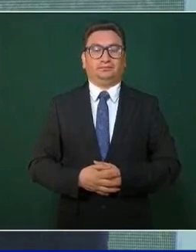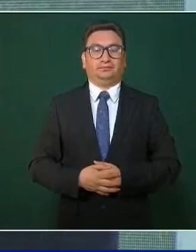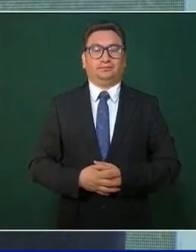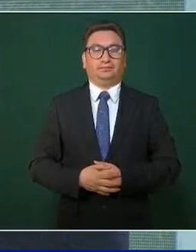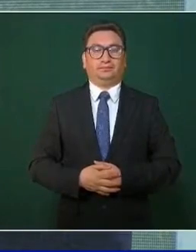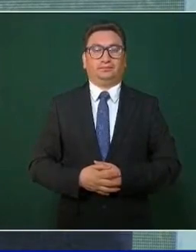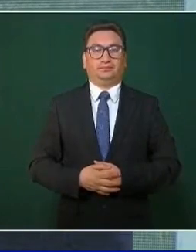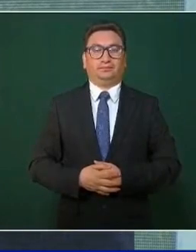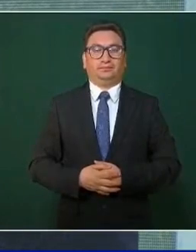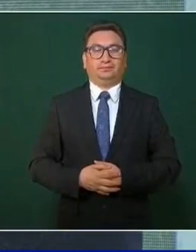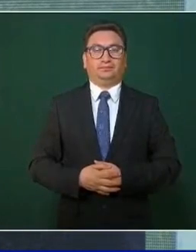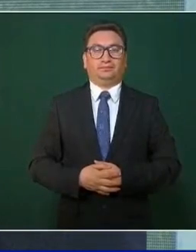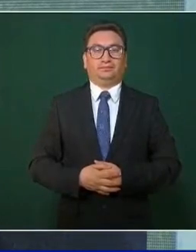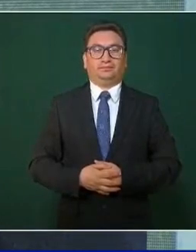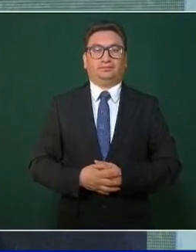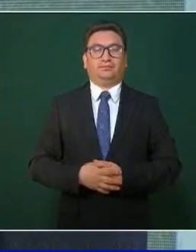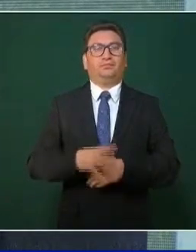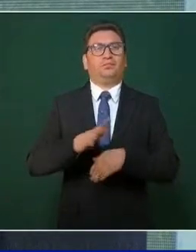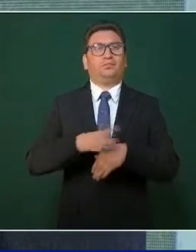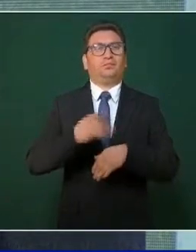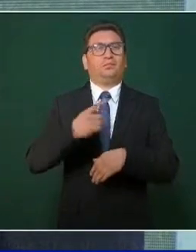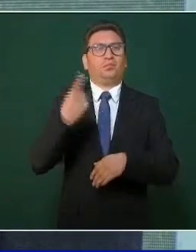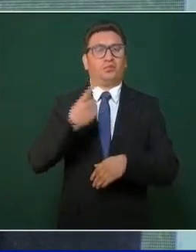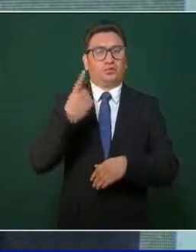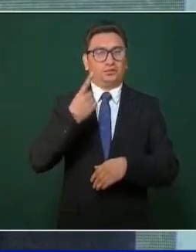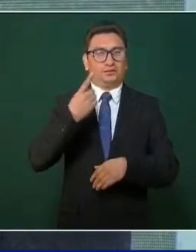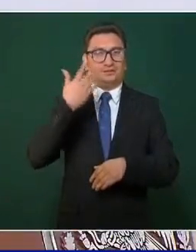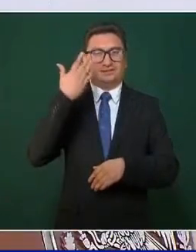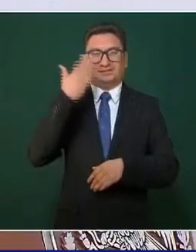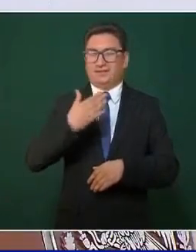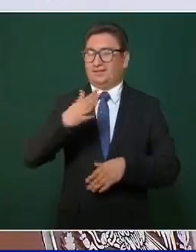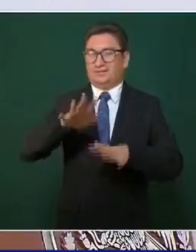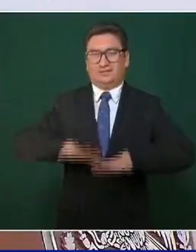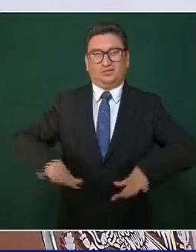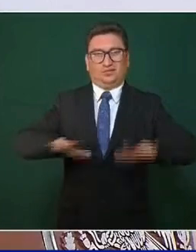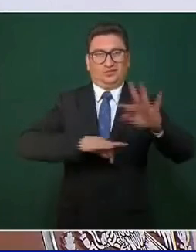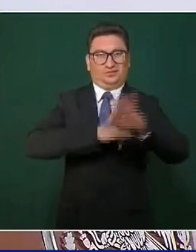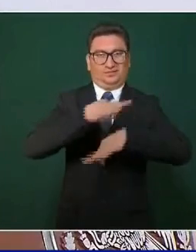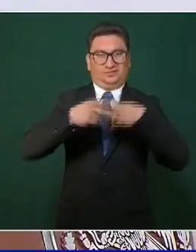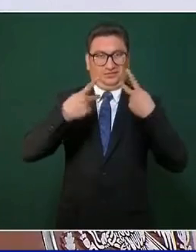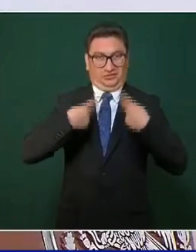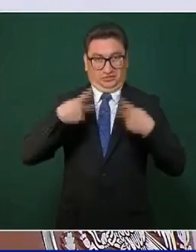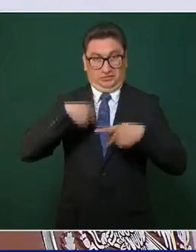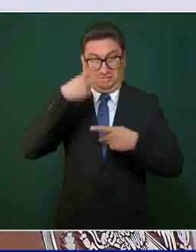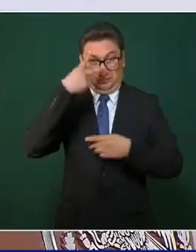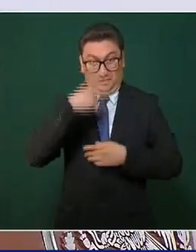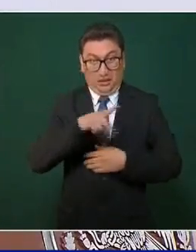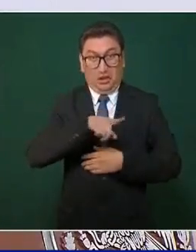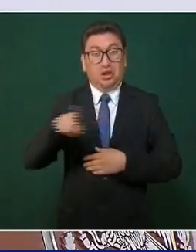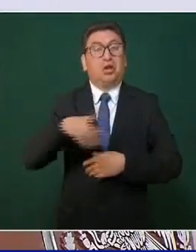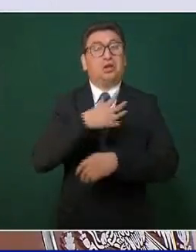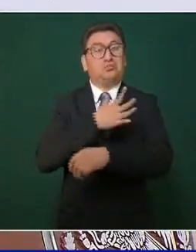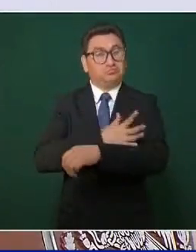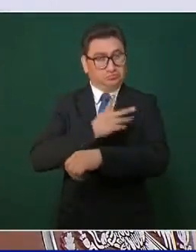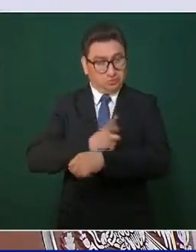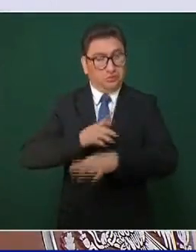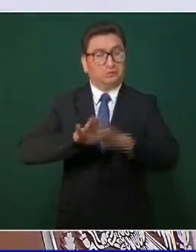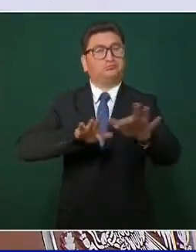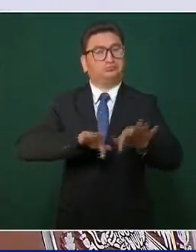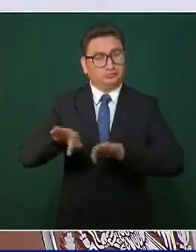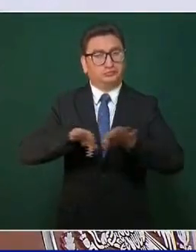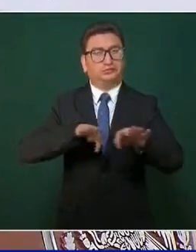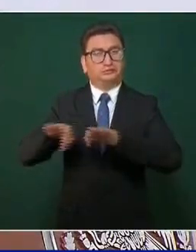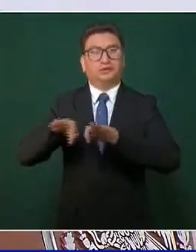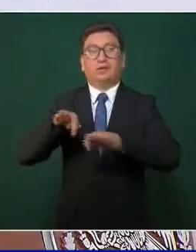Porque el pueblo de México es un pueblo trabajador, un pueblo honesto, y eso viene